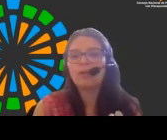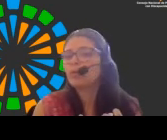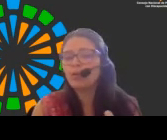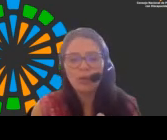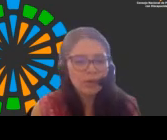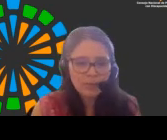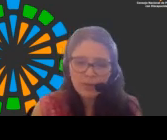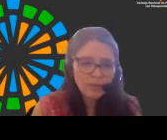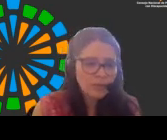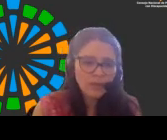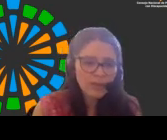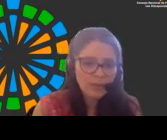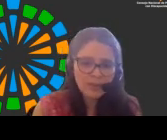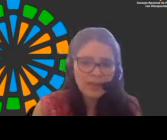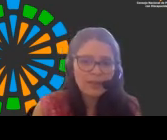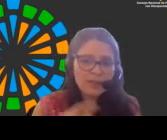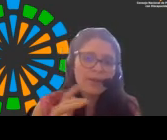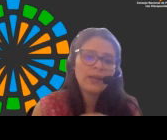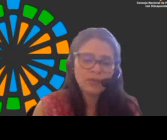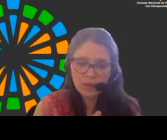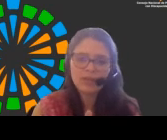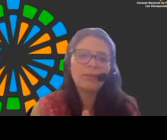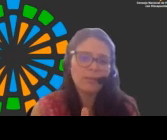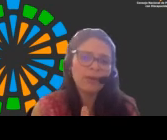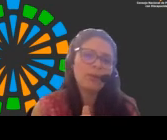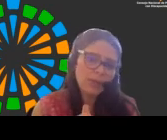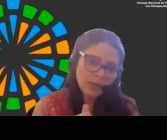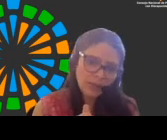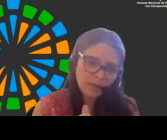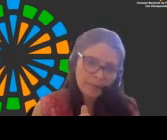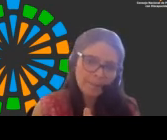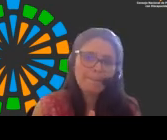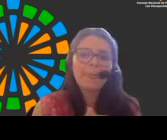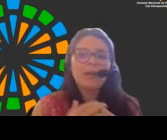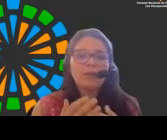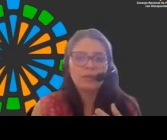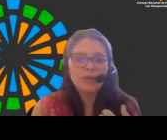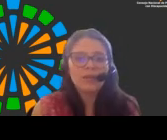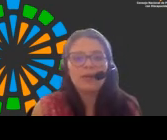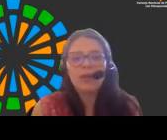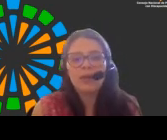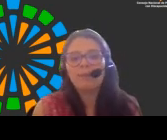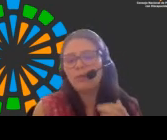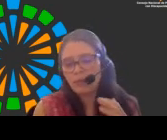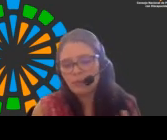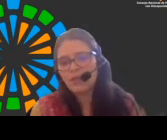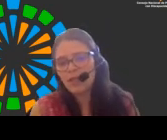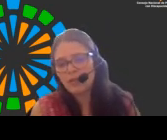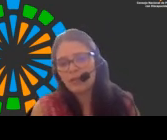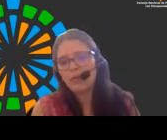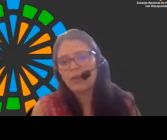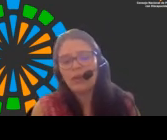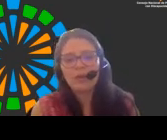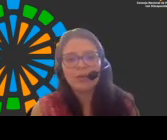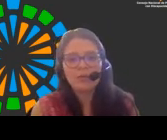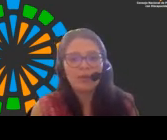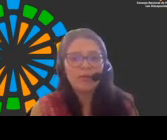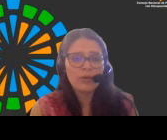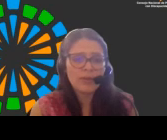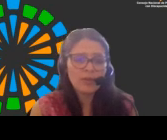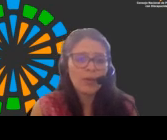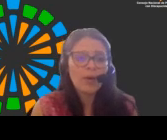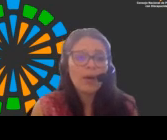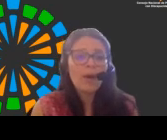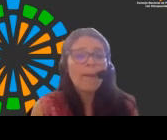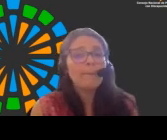empatía porque no todas las personas con discapacidad saben esto que estamos viendo ahorita entonces saber que bueno si si no ha tenido